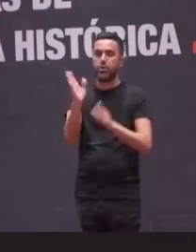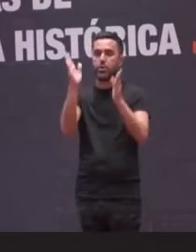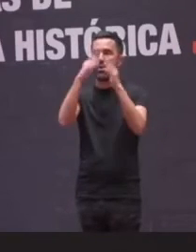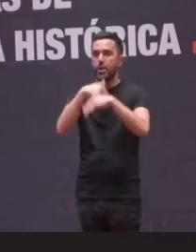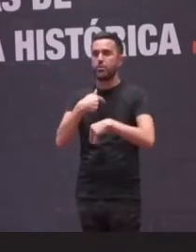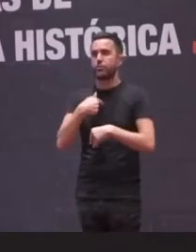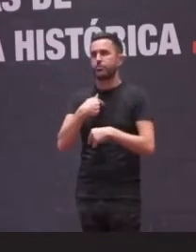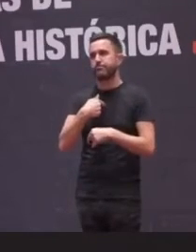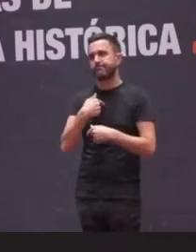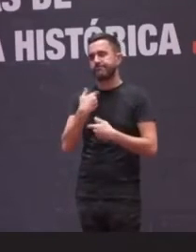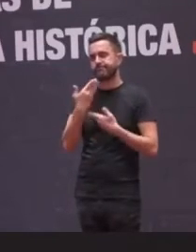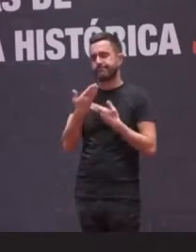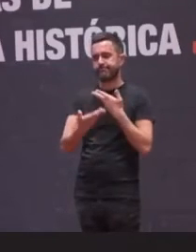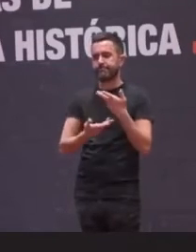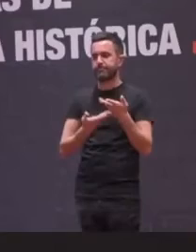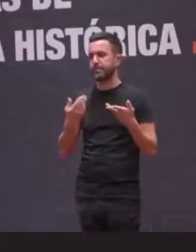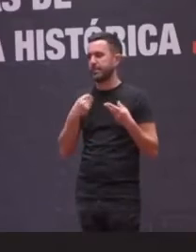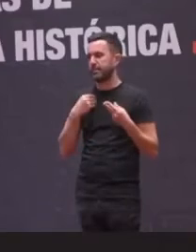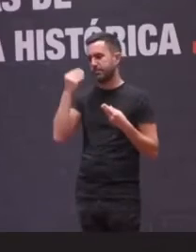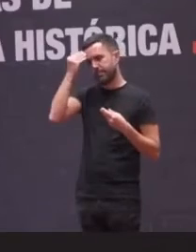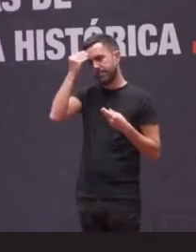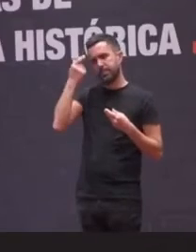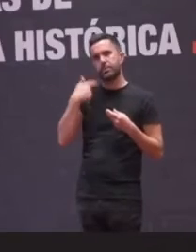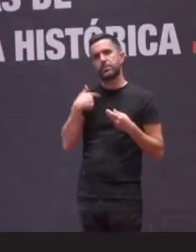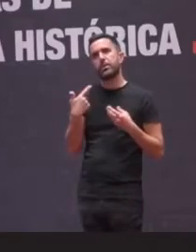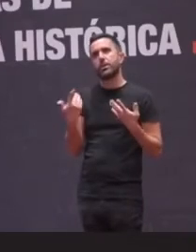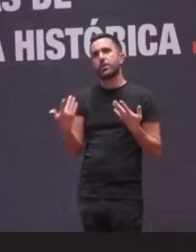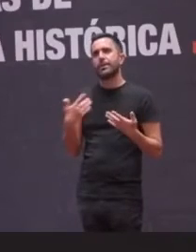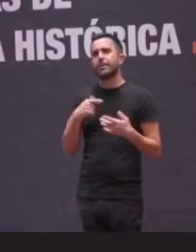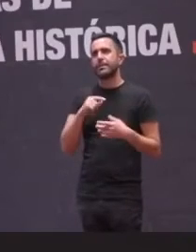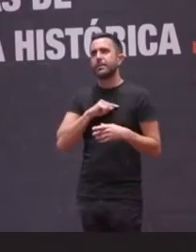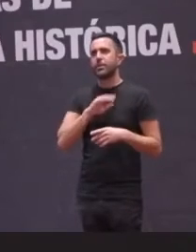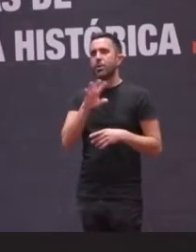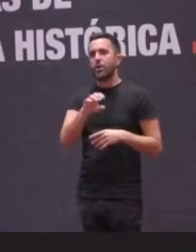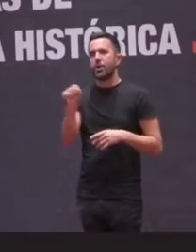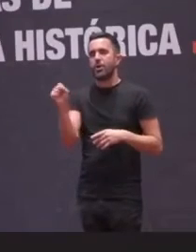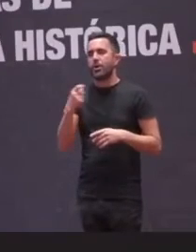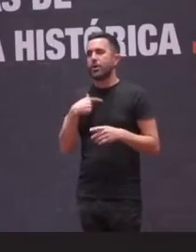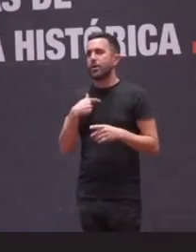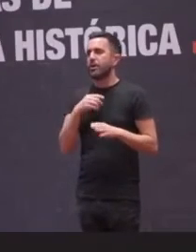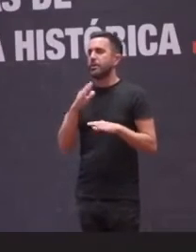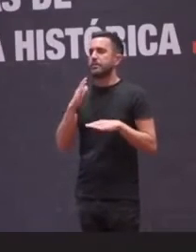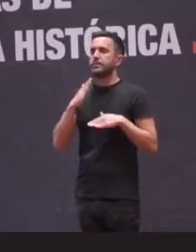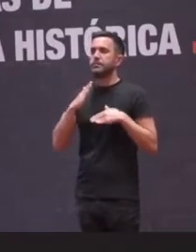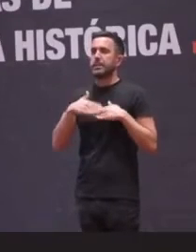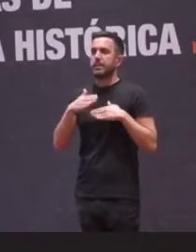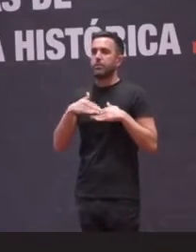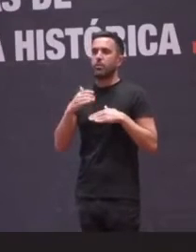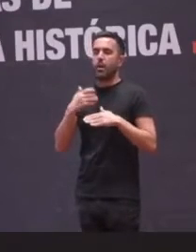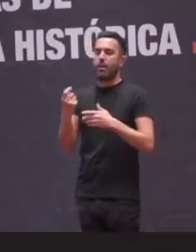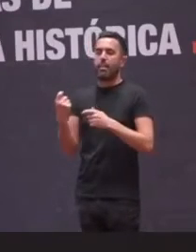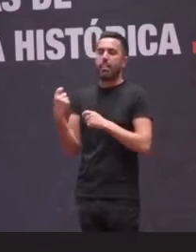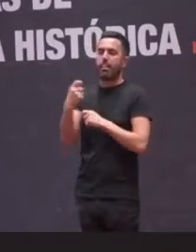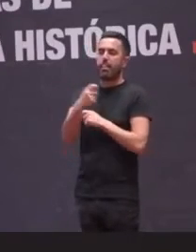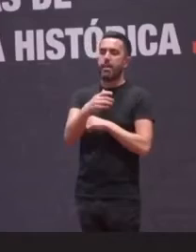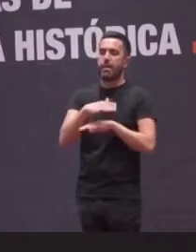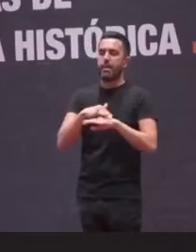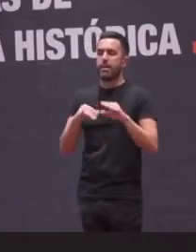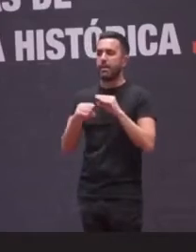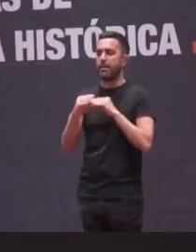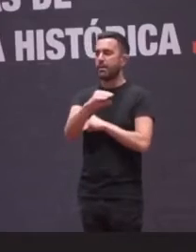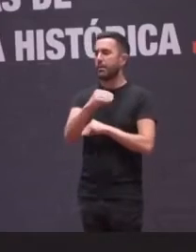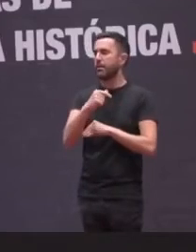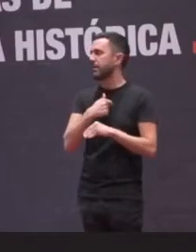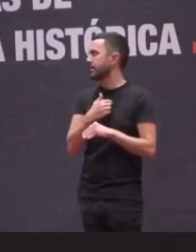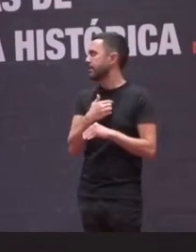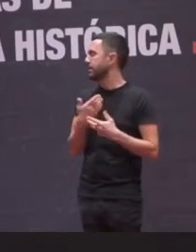parte, era aquilo de coge o dinero e corre. Por lo menos que me quede aquí unos duros. Que, no fondo, que estou convencido